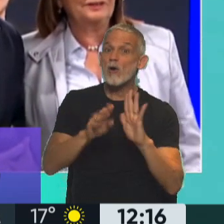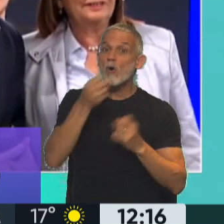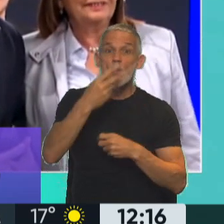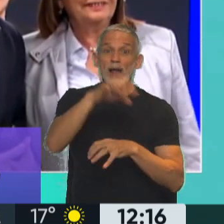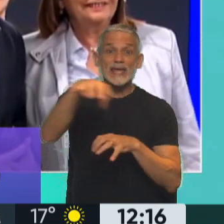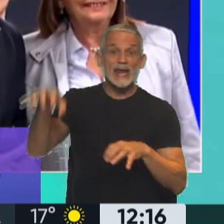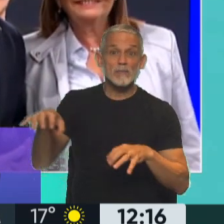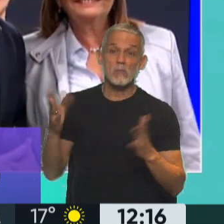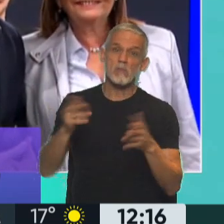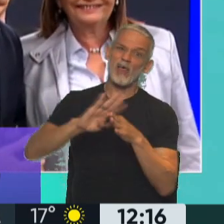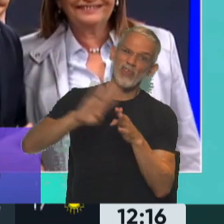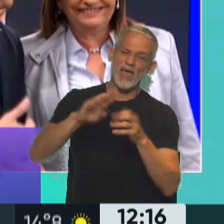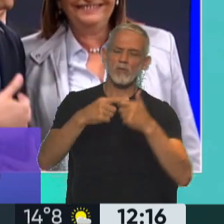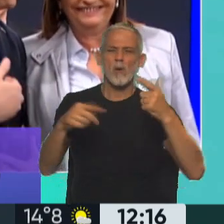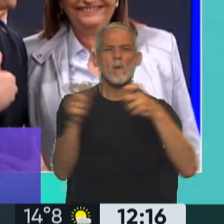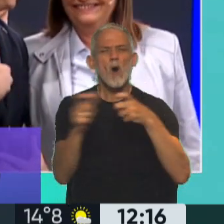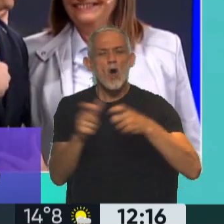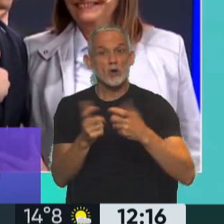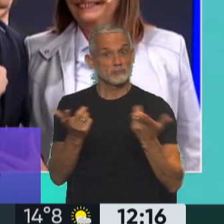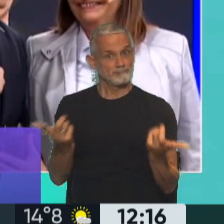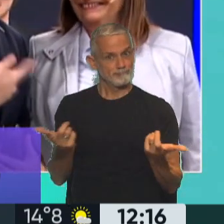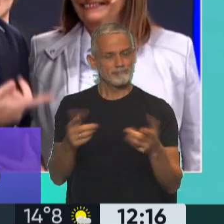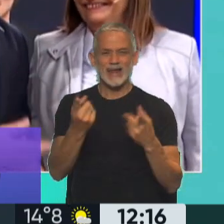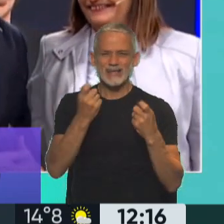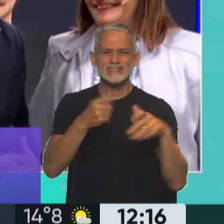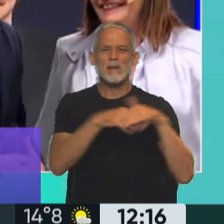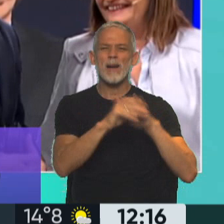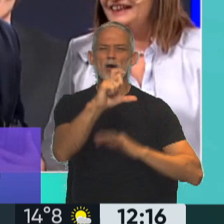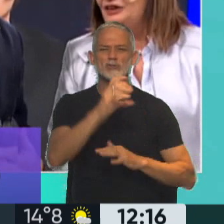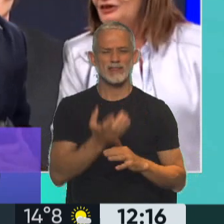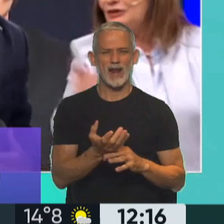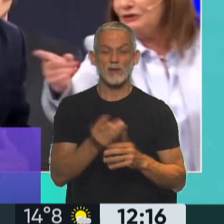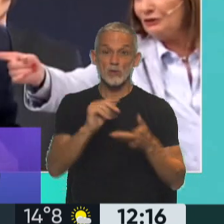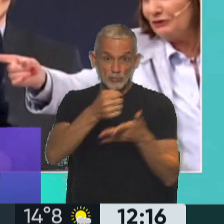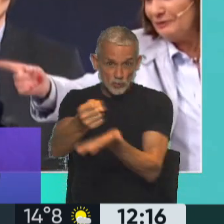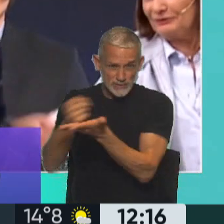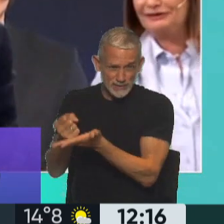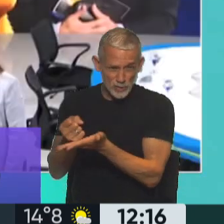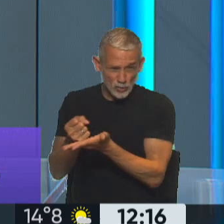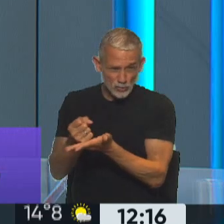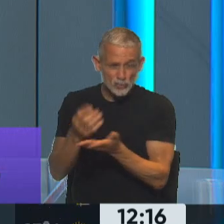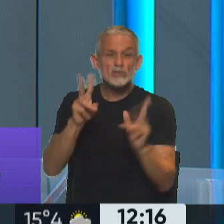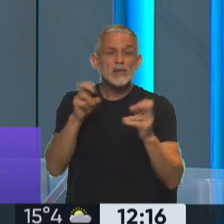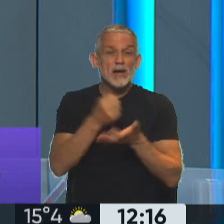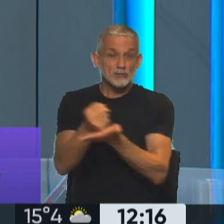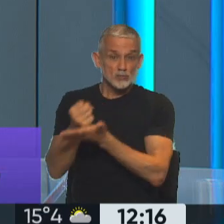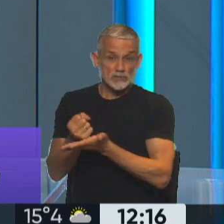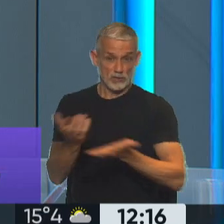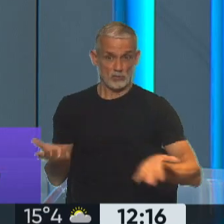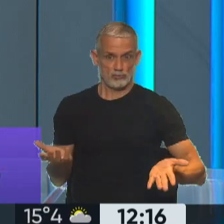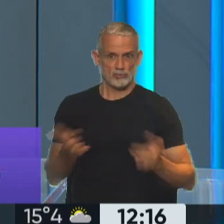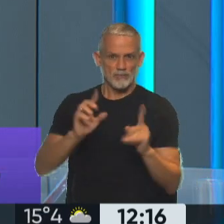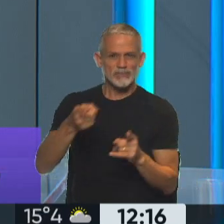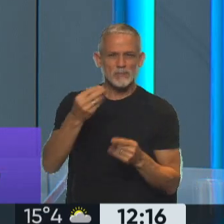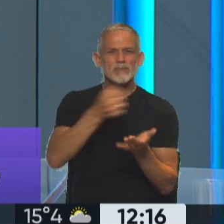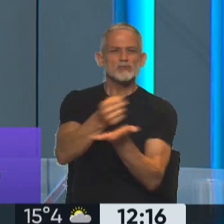negocio de la deuda, el negocio de los bonos, los negocios de transferencias. Bueno, los subsidios, Raúl, cuando hablamos de subsidios, también